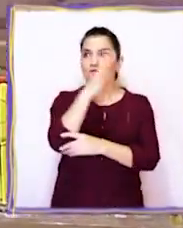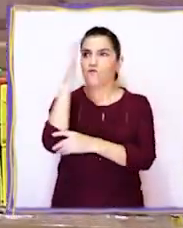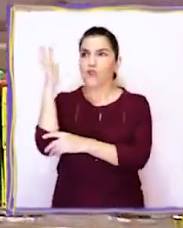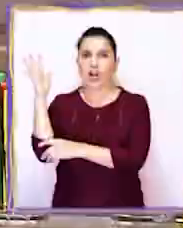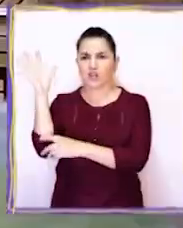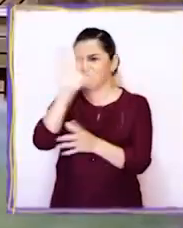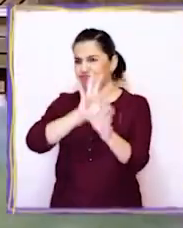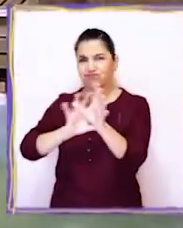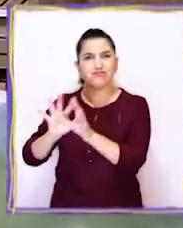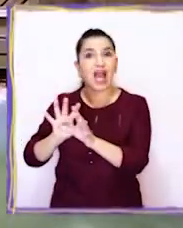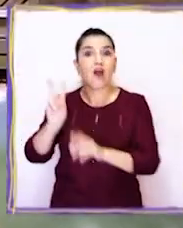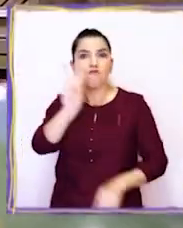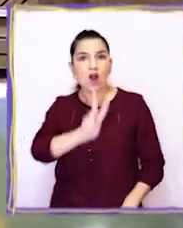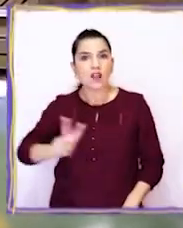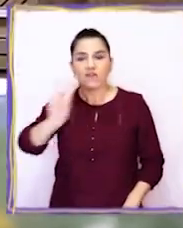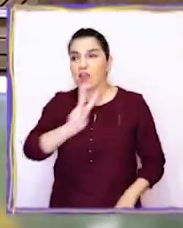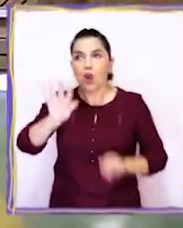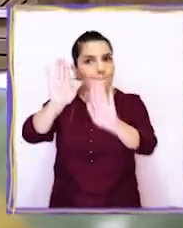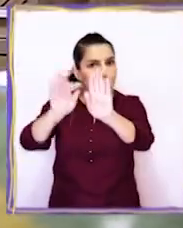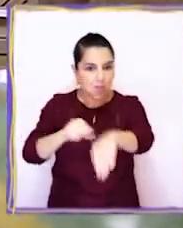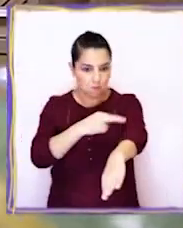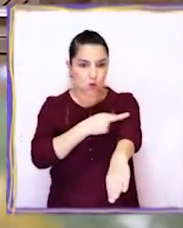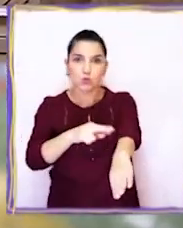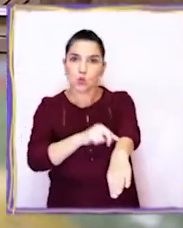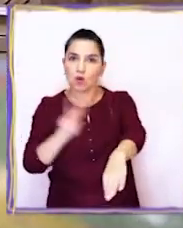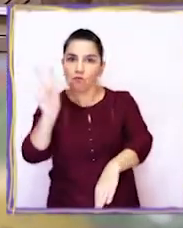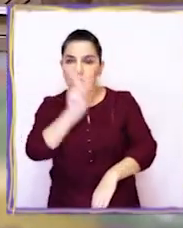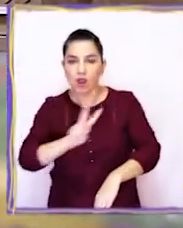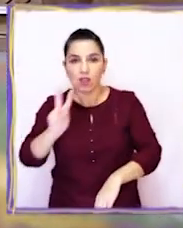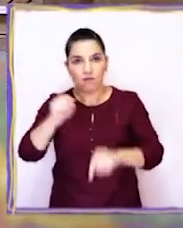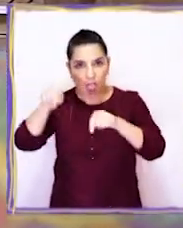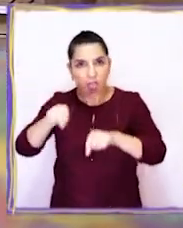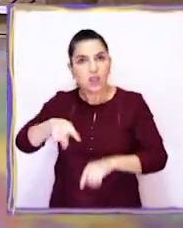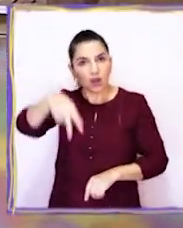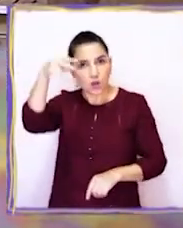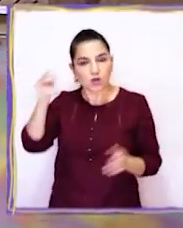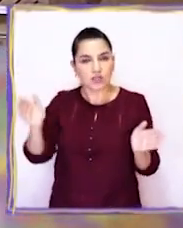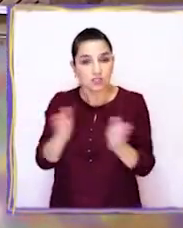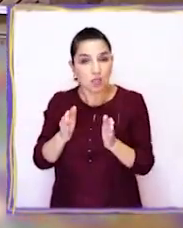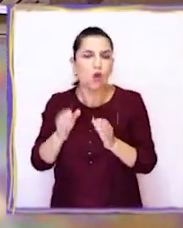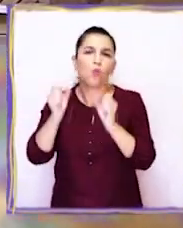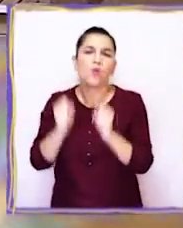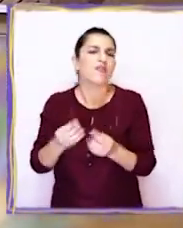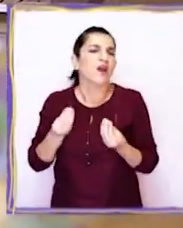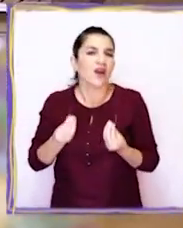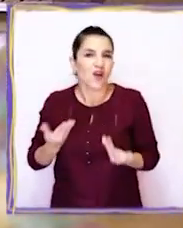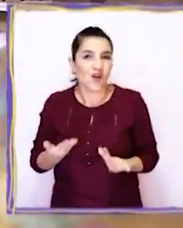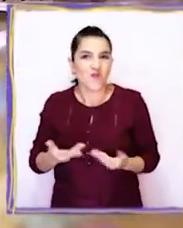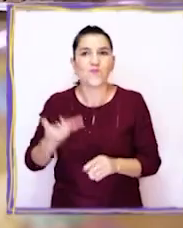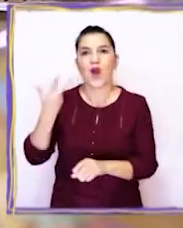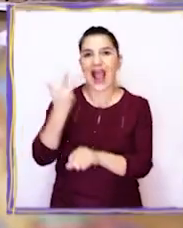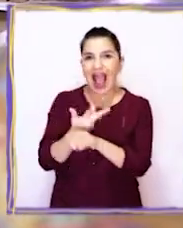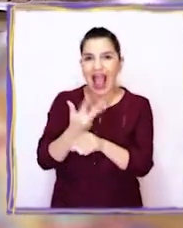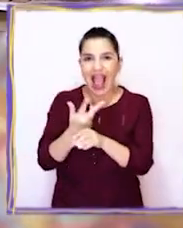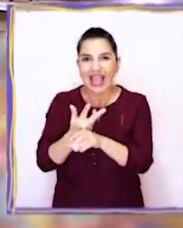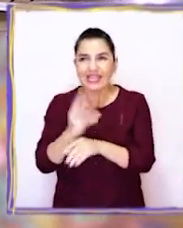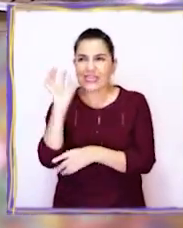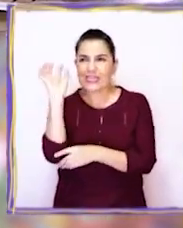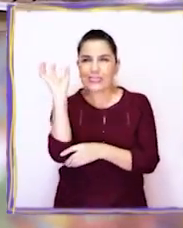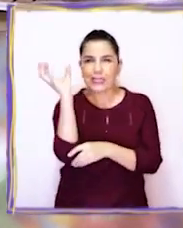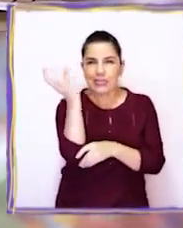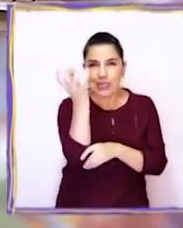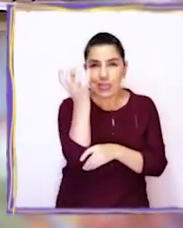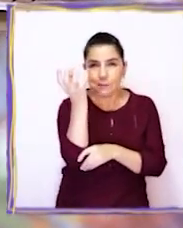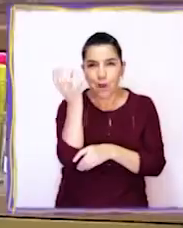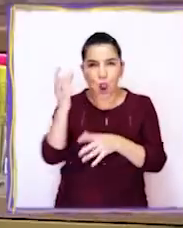un bosque enorme, igual al que existe en Valdivia, pero en pleno norte chico. Esto es posible gracias a la existencia de un